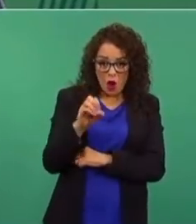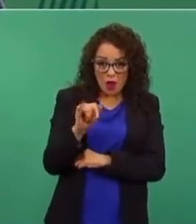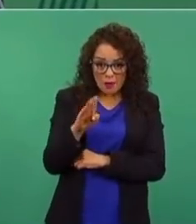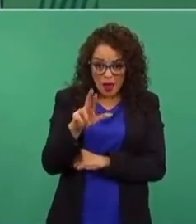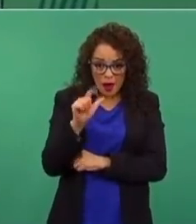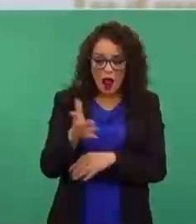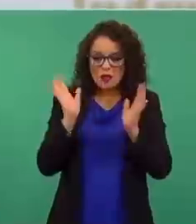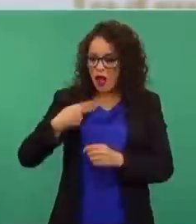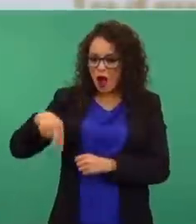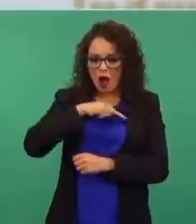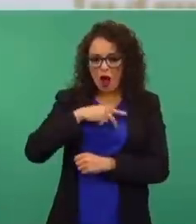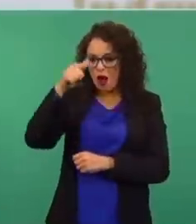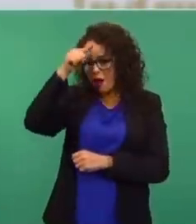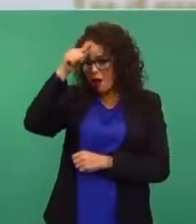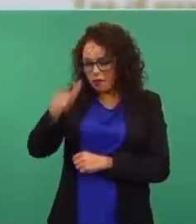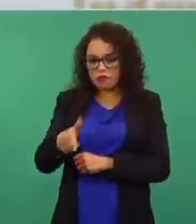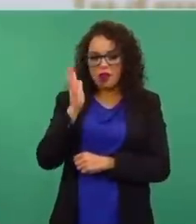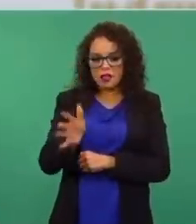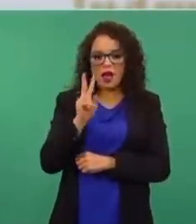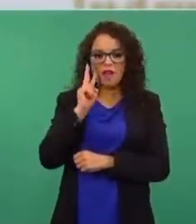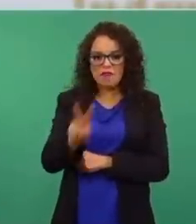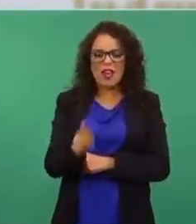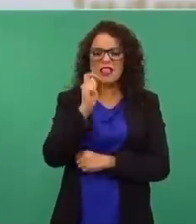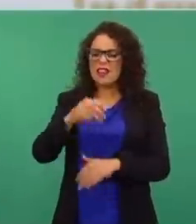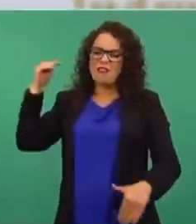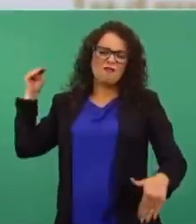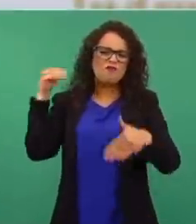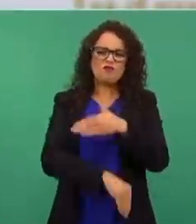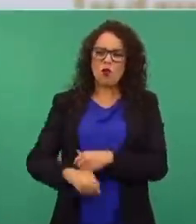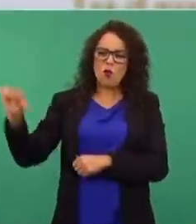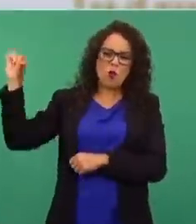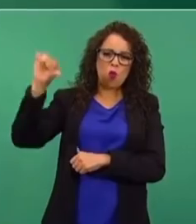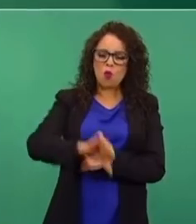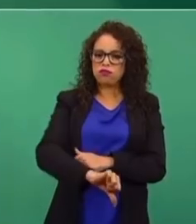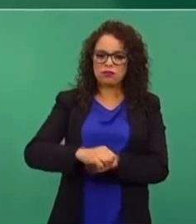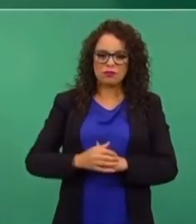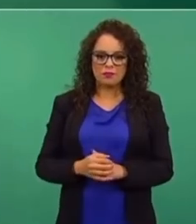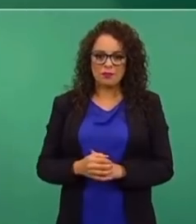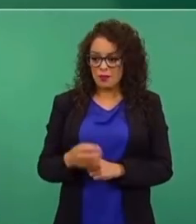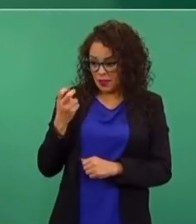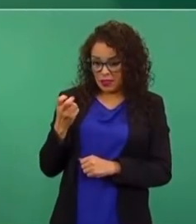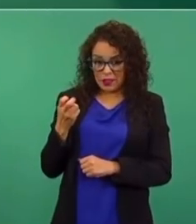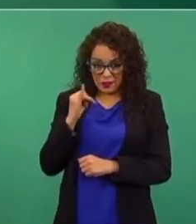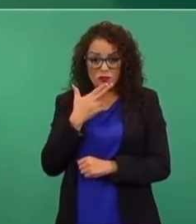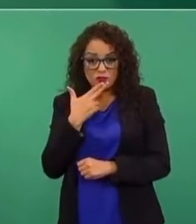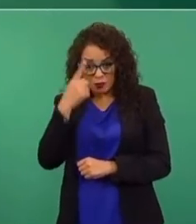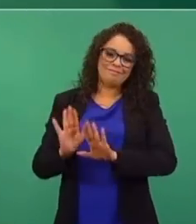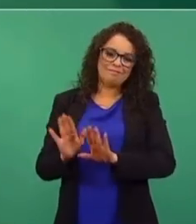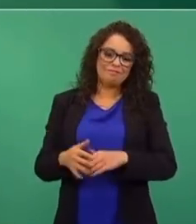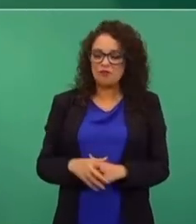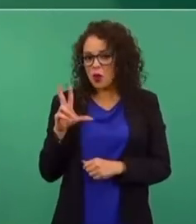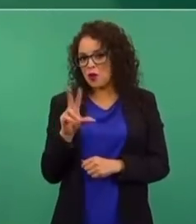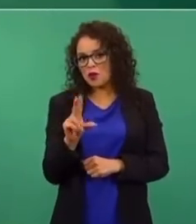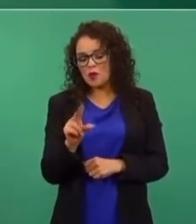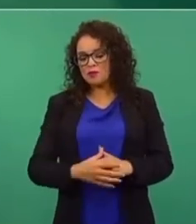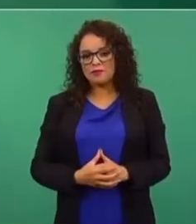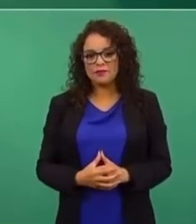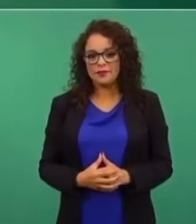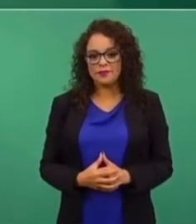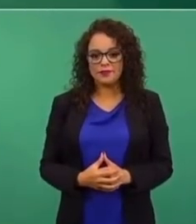ha demostrado su fracaso. No es alternativa, no es opción. Lo que hizo